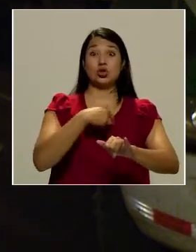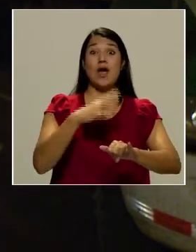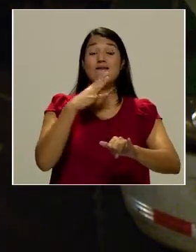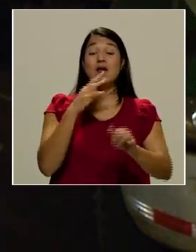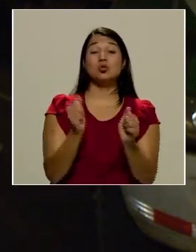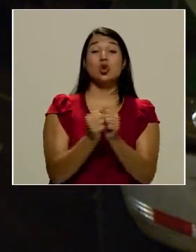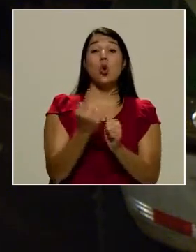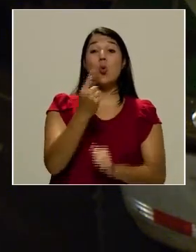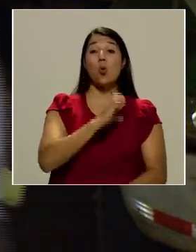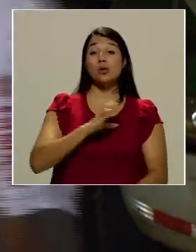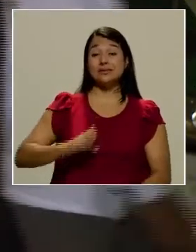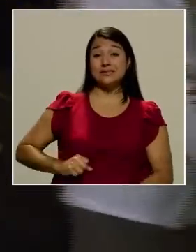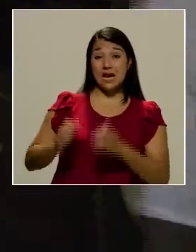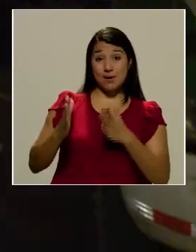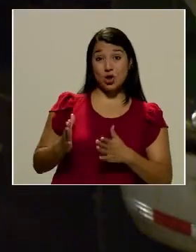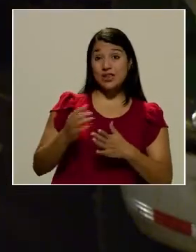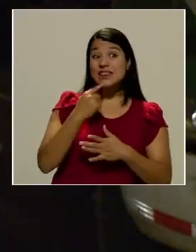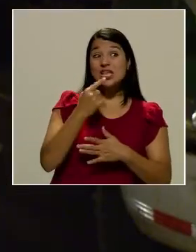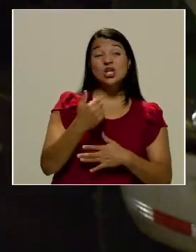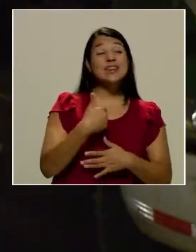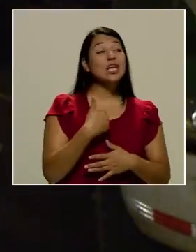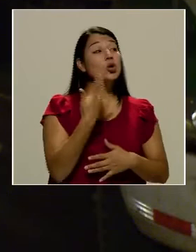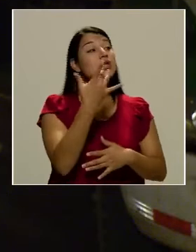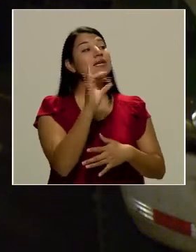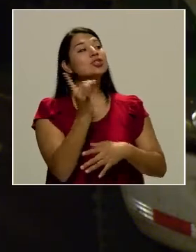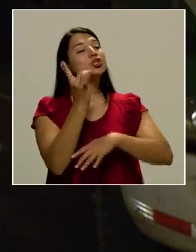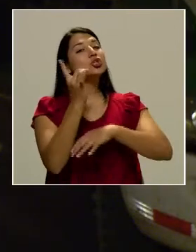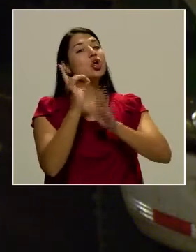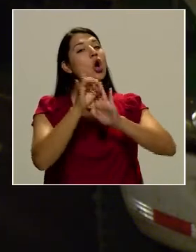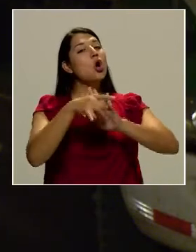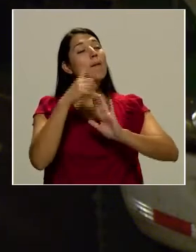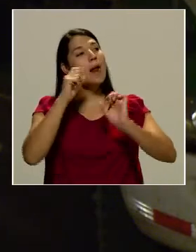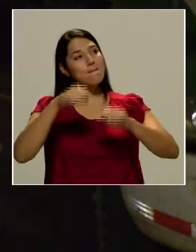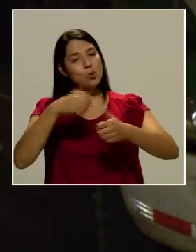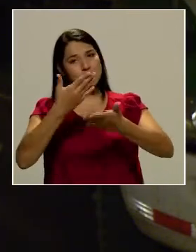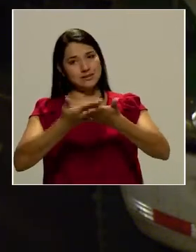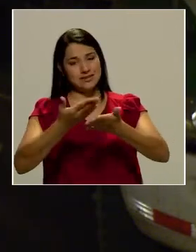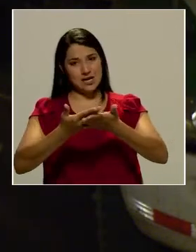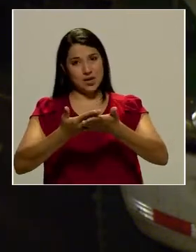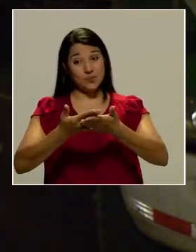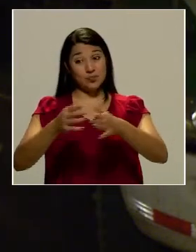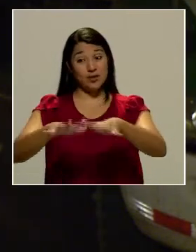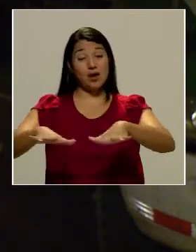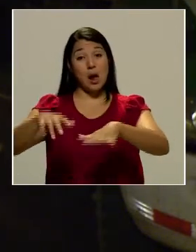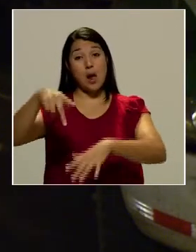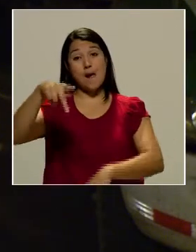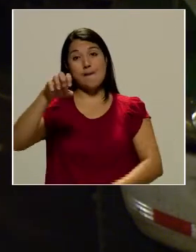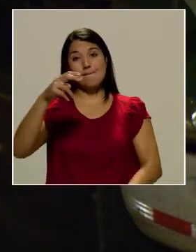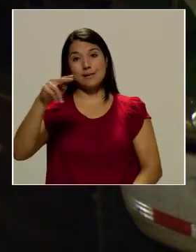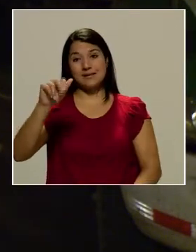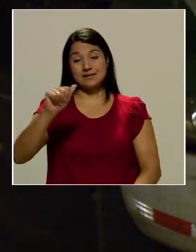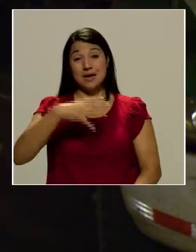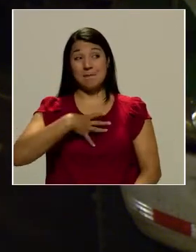nos mencionaba que tenía 18 horas para poder llegar a Peñas Blancas y que esperaba que pudiera pasar por